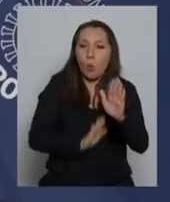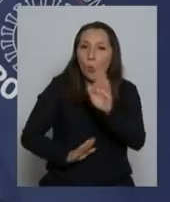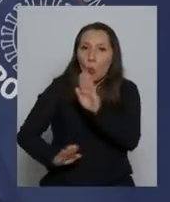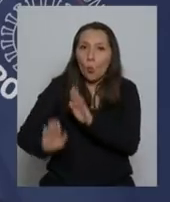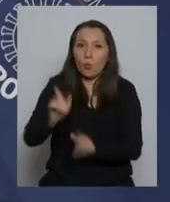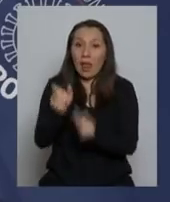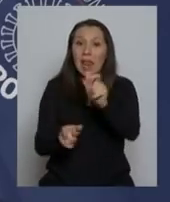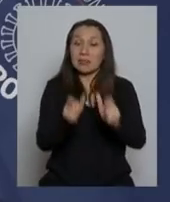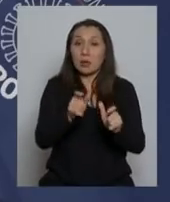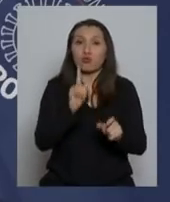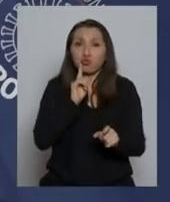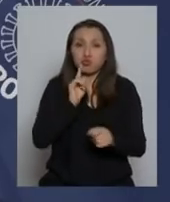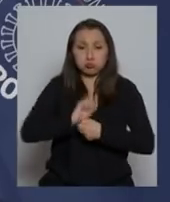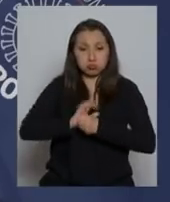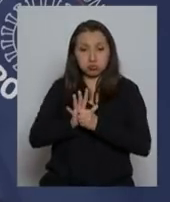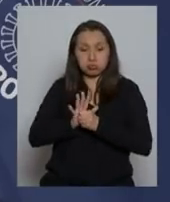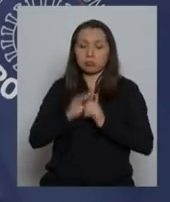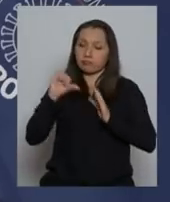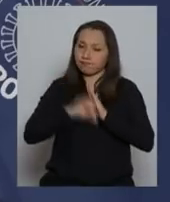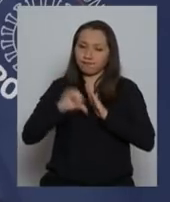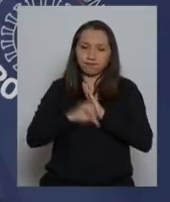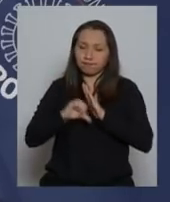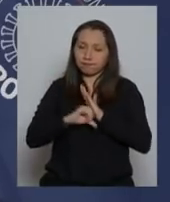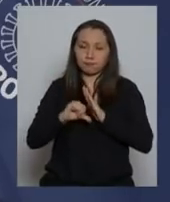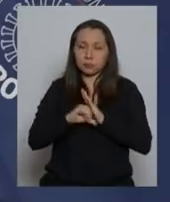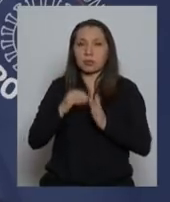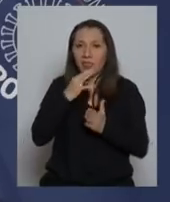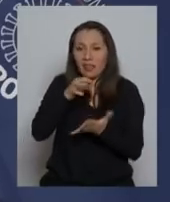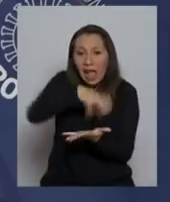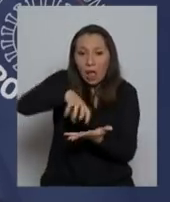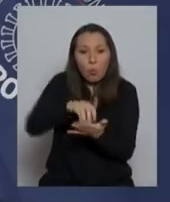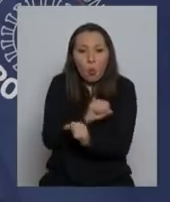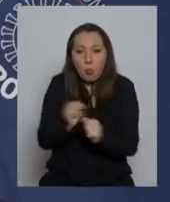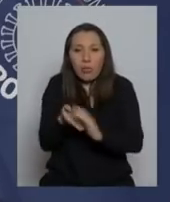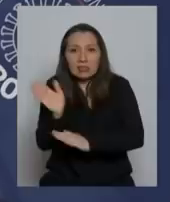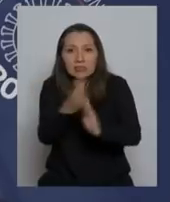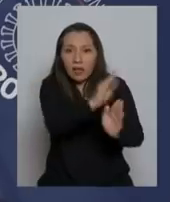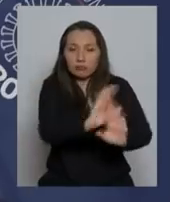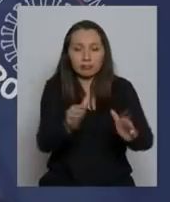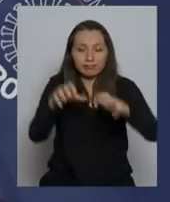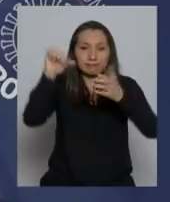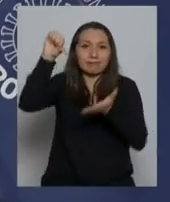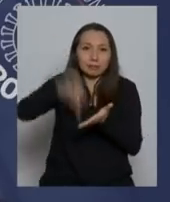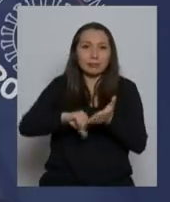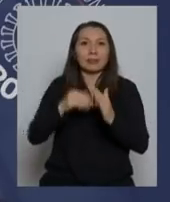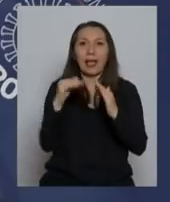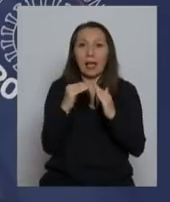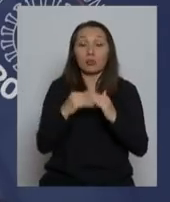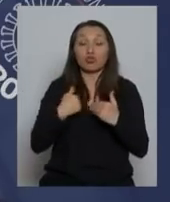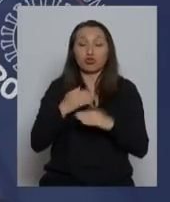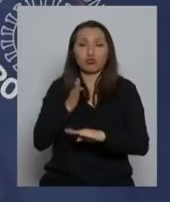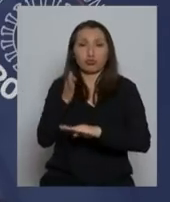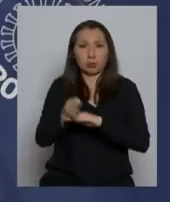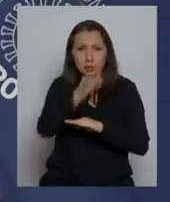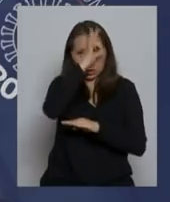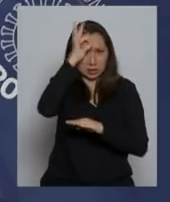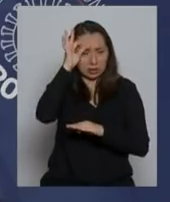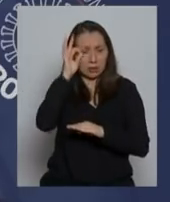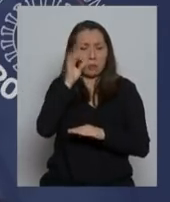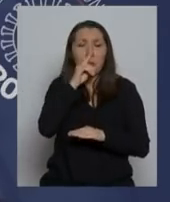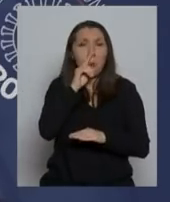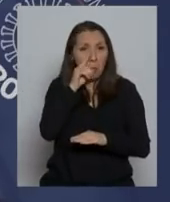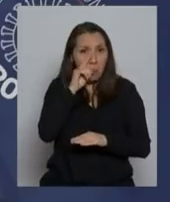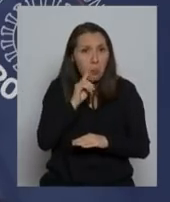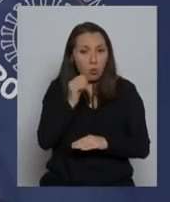mantener a la gente que tiene esta infección dentro del marco de la ciudad. Yo estuve en Temuco hace